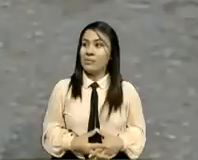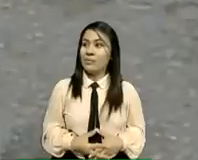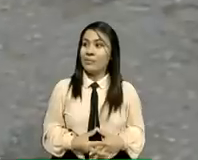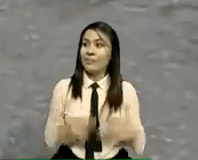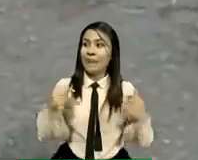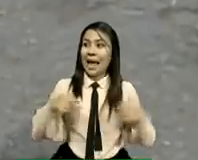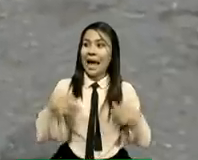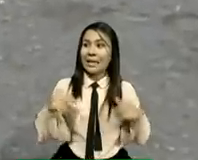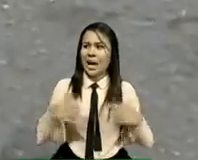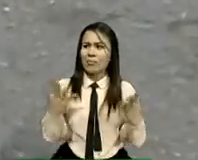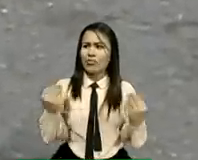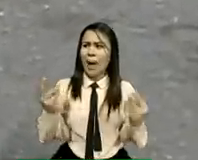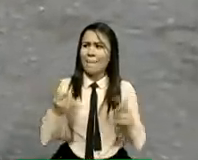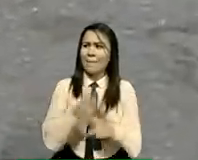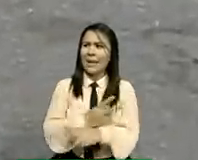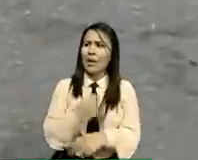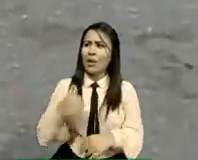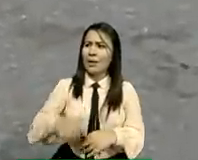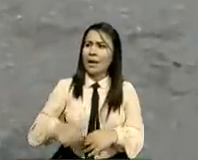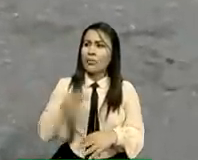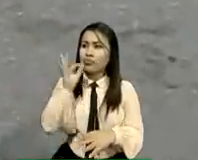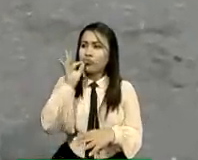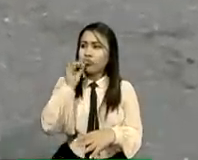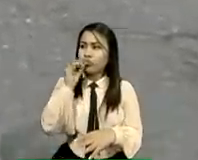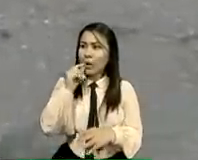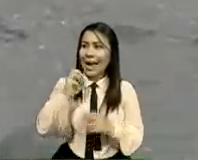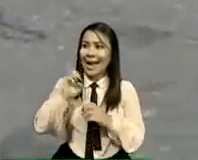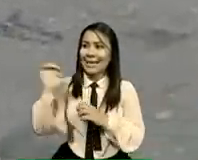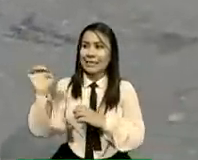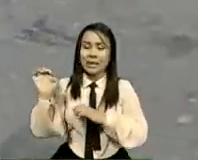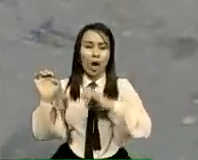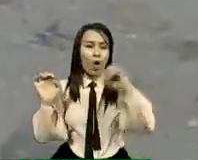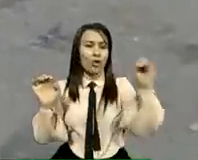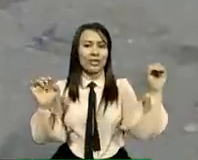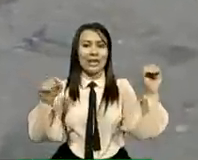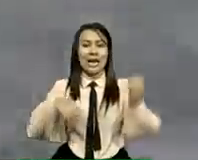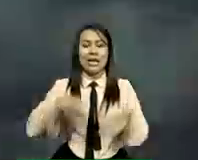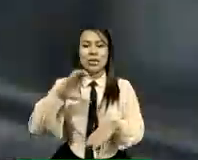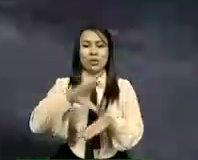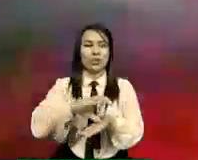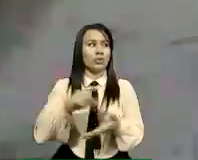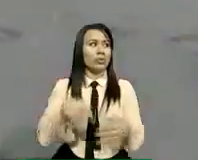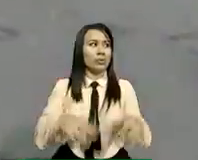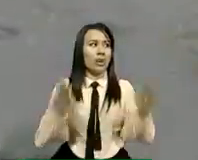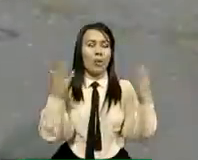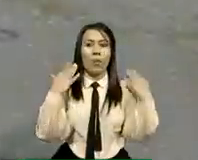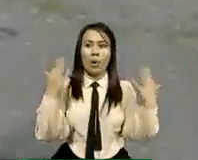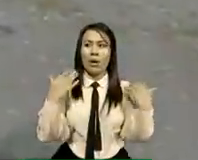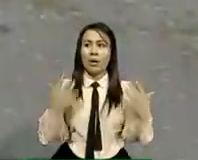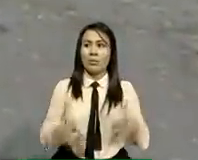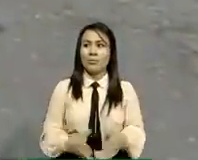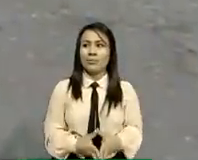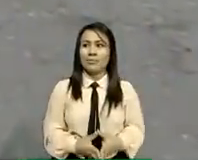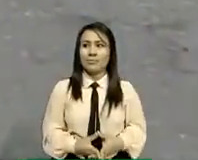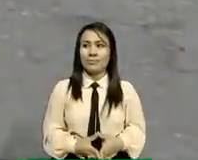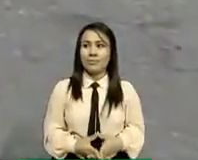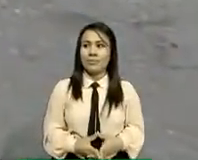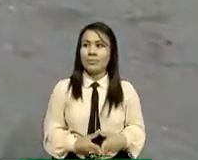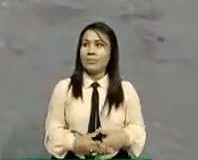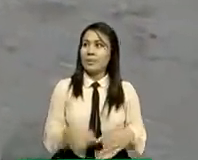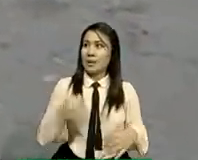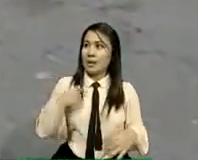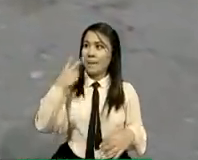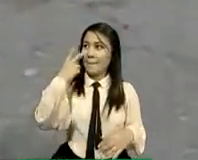su tránsito va desde el oeste hacia el este de la ciudad de Guayaquil. Y por acá circulan algunas líneas de